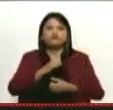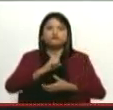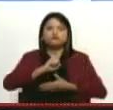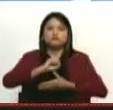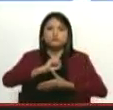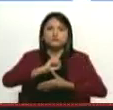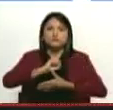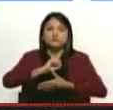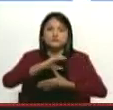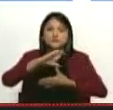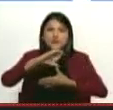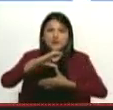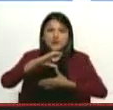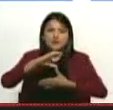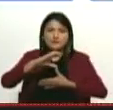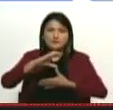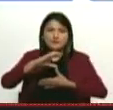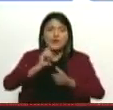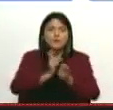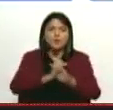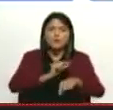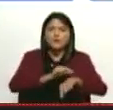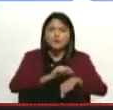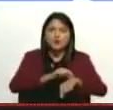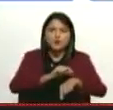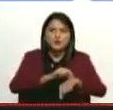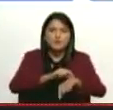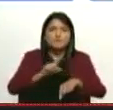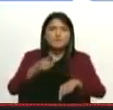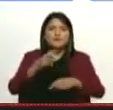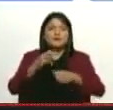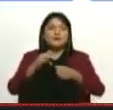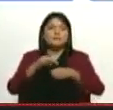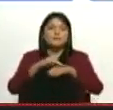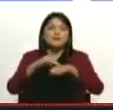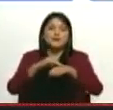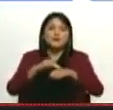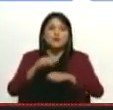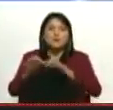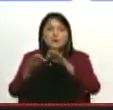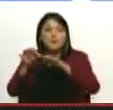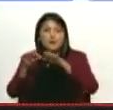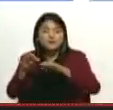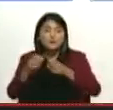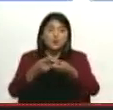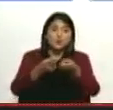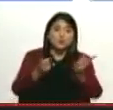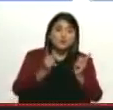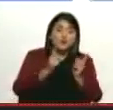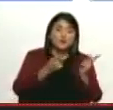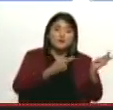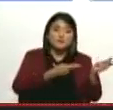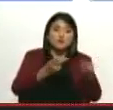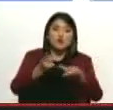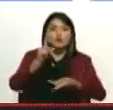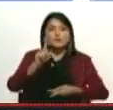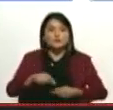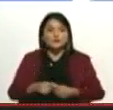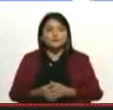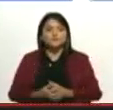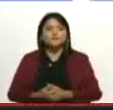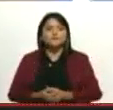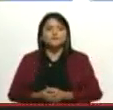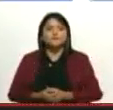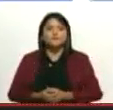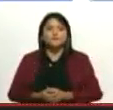también nuestro Primer Ministro dirigiendo esa actividad a la cual están invitados todo el cuerpo diplomático en que estuvieron